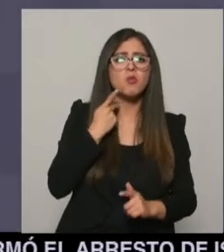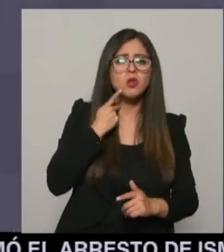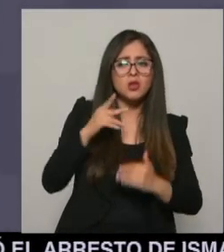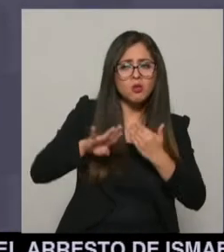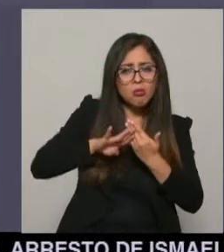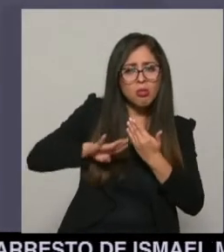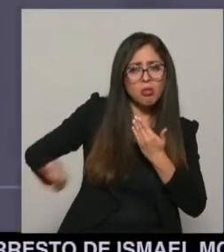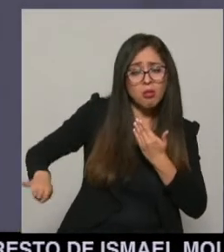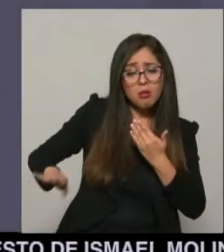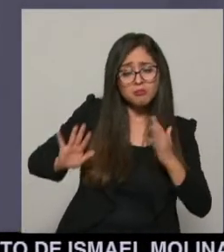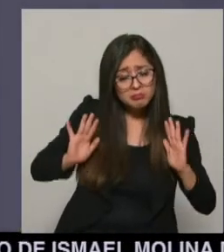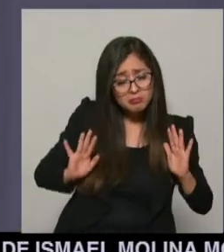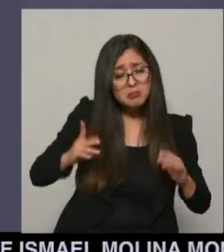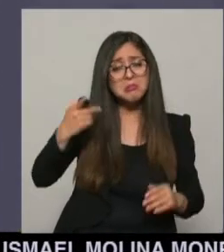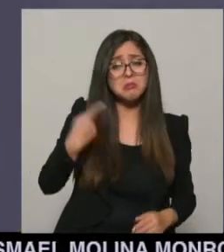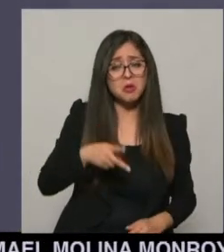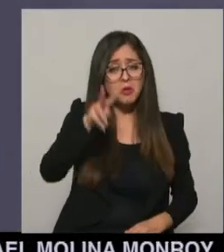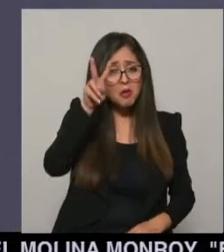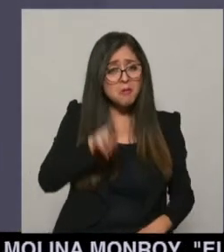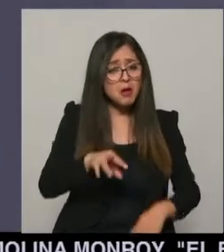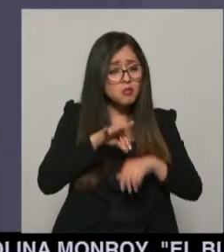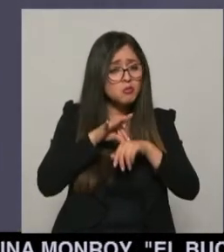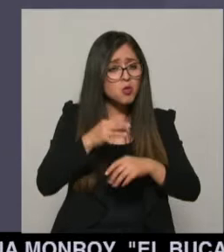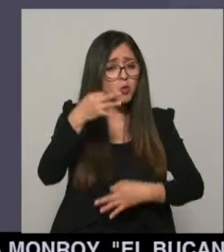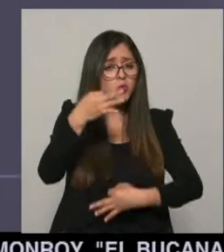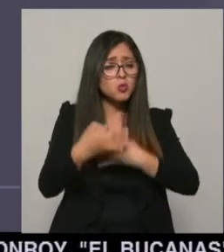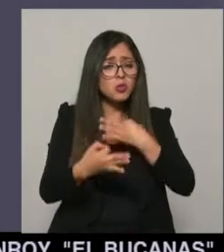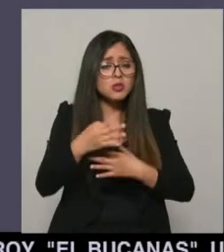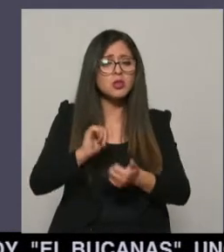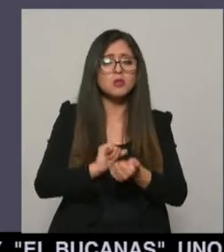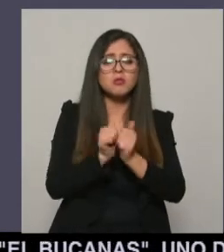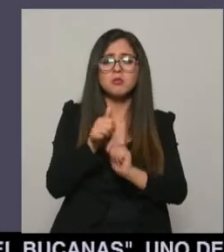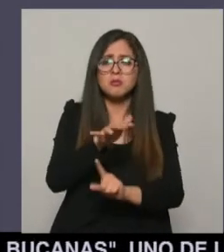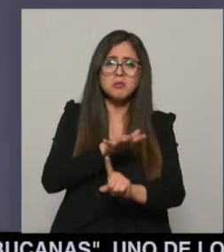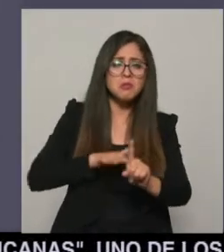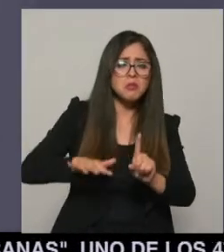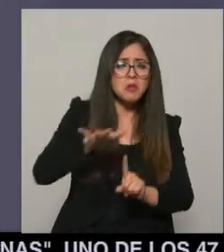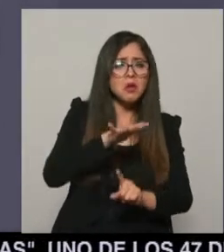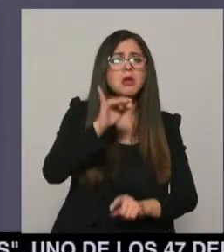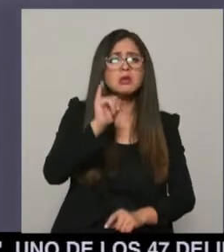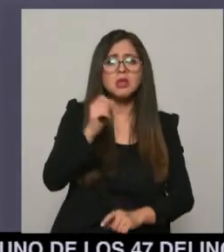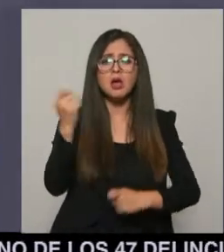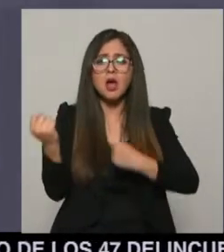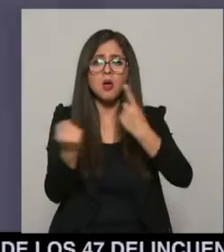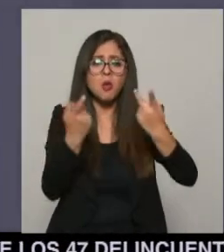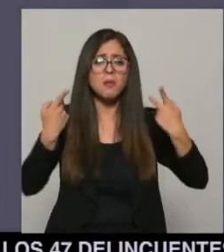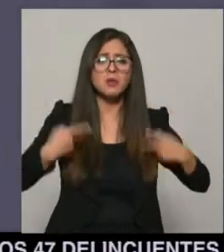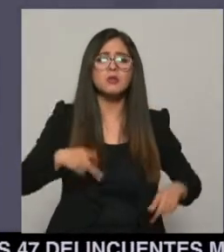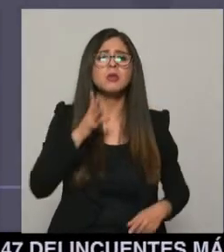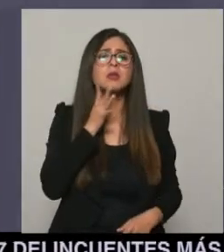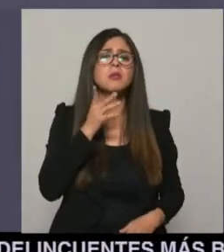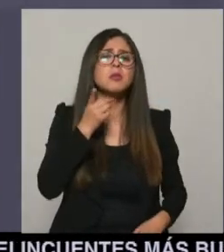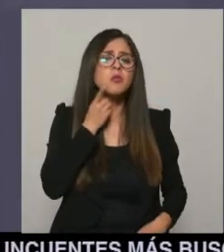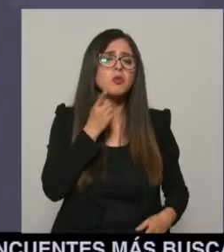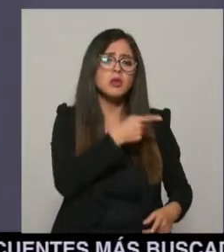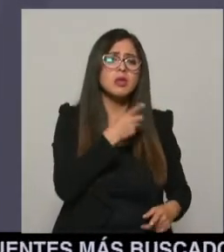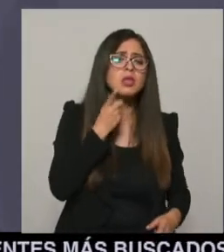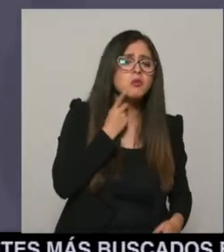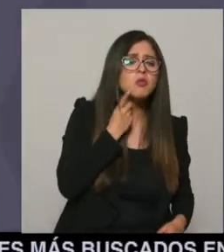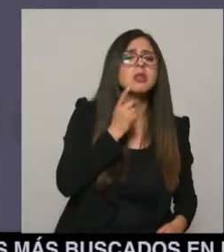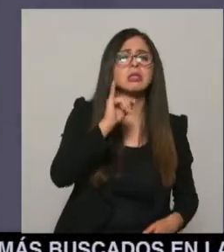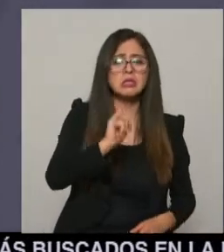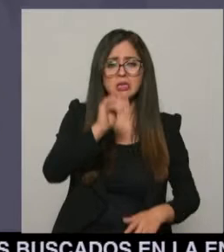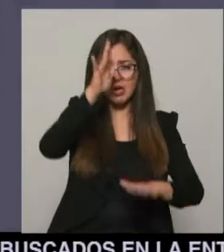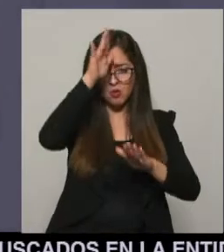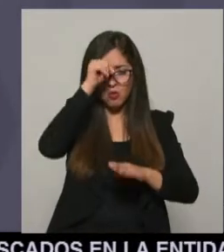embargo, pues la razón, la verdad y el peso jurídico ha permeado. Yo creo que hay disposición de algunos legisladores de escuchar y de construir acuerdos, como es el